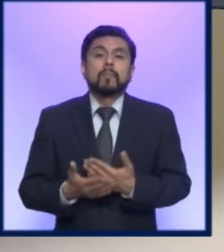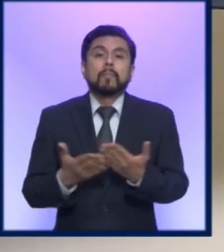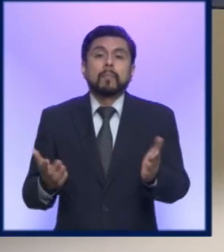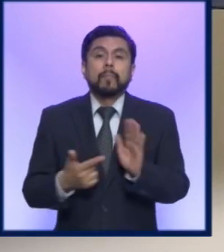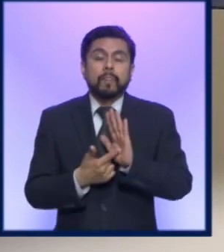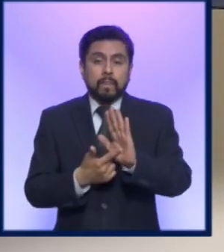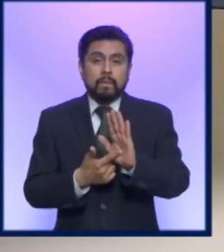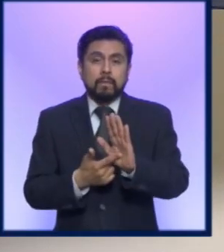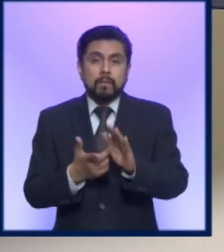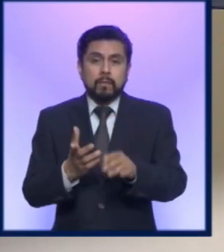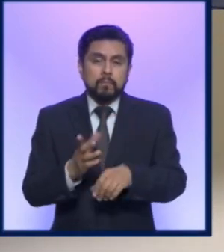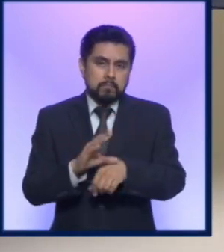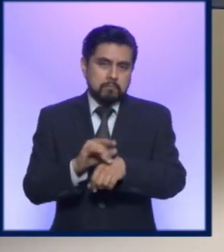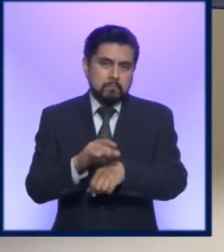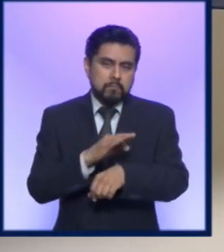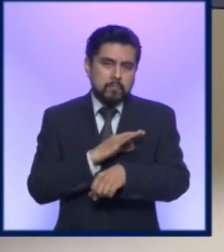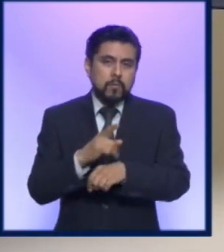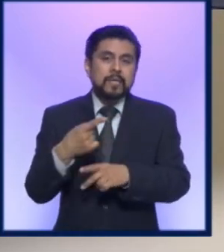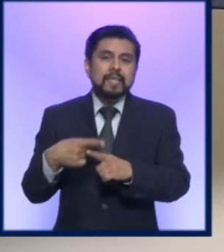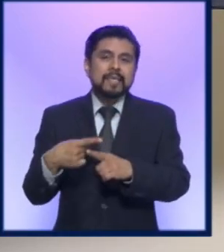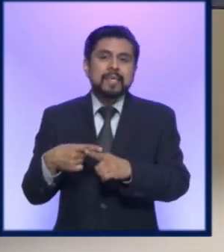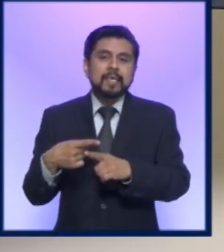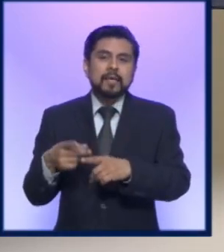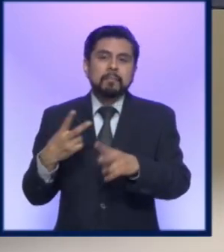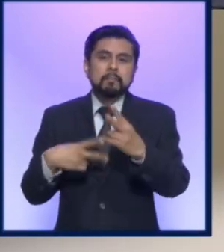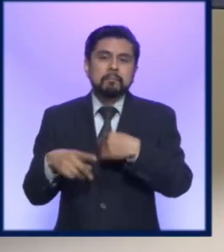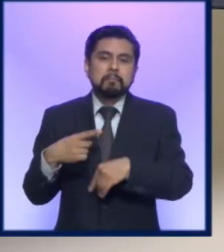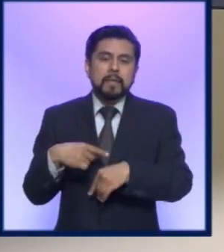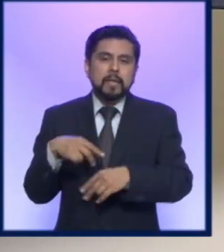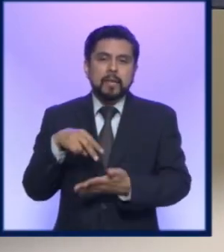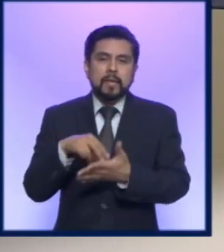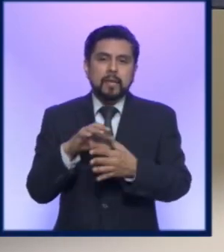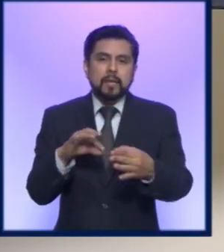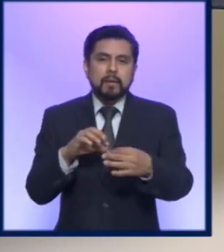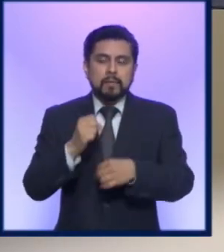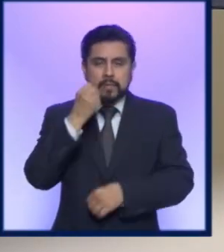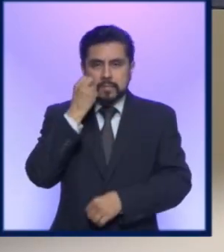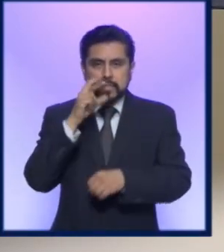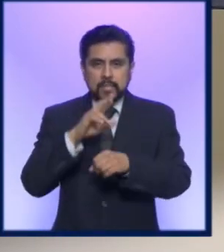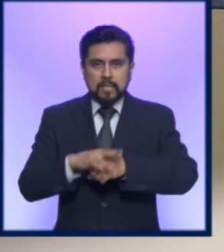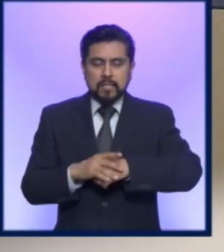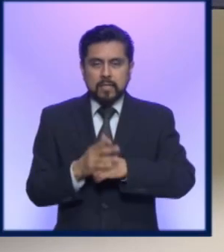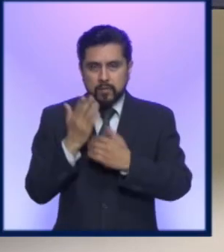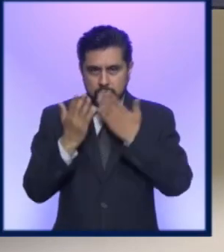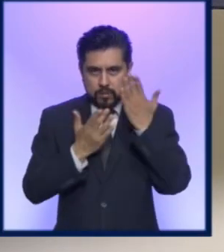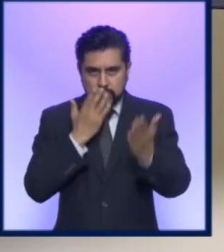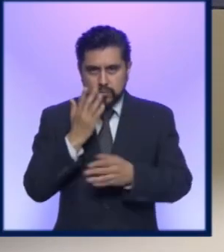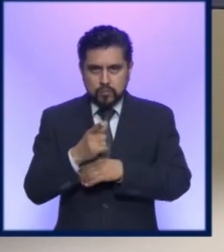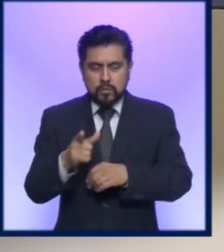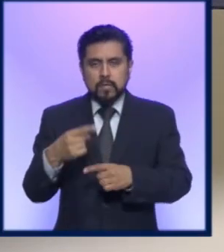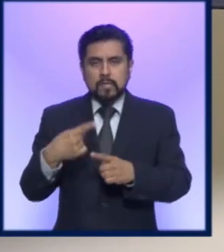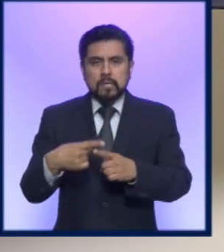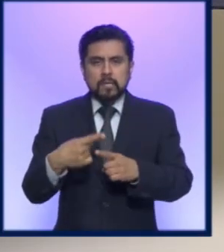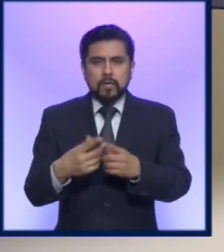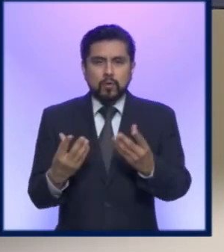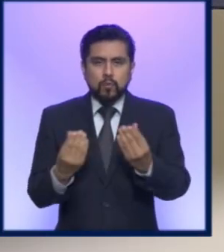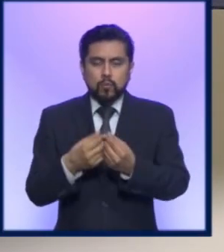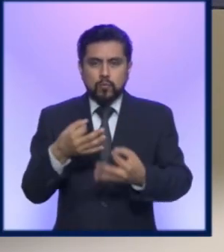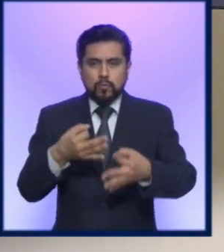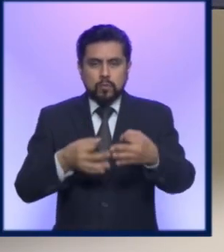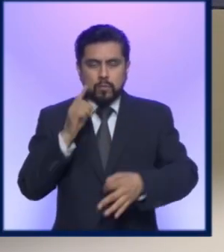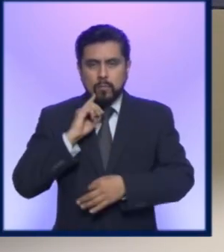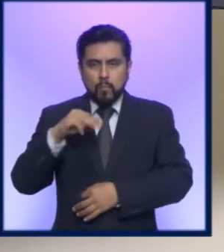presentarles a quien nos acompañará en el programa de hoy el secretario de estudio y cuenta de la ponencia la magistrada Mónica ralis